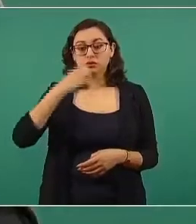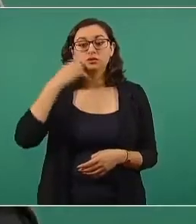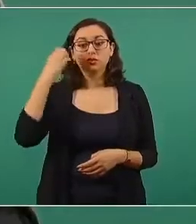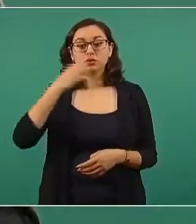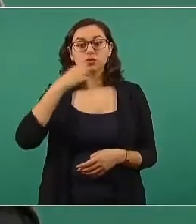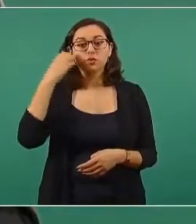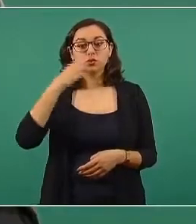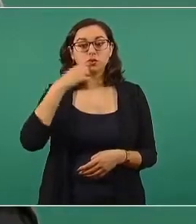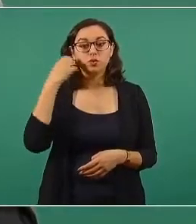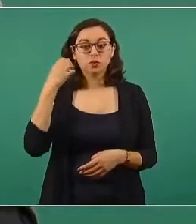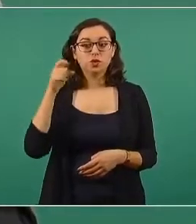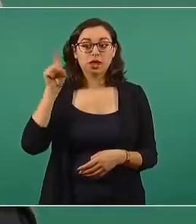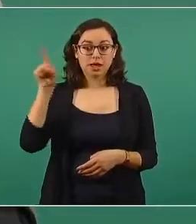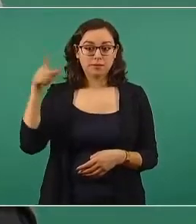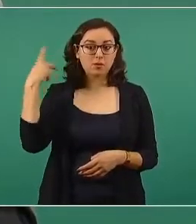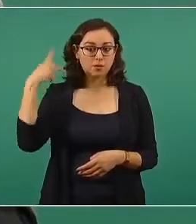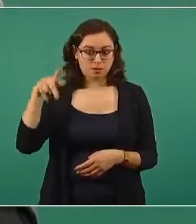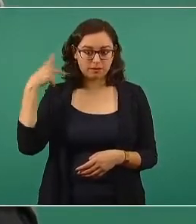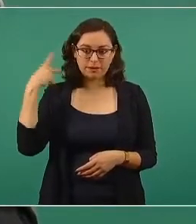en Puebla,